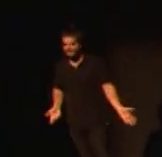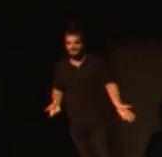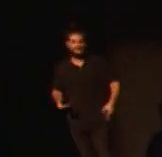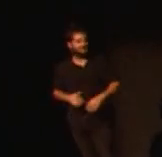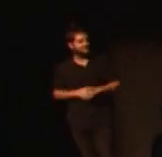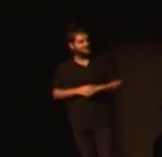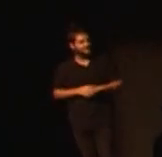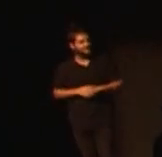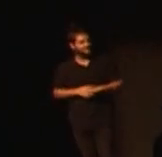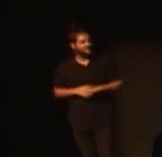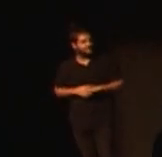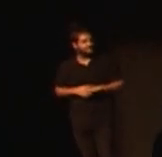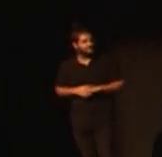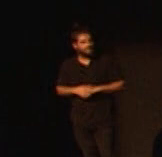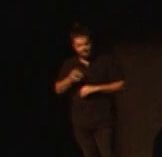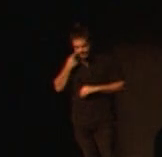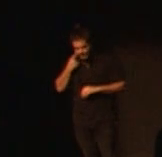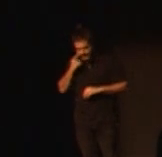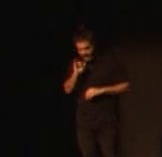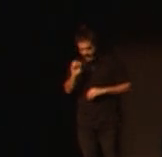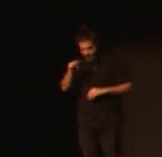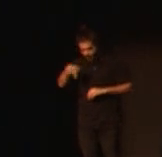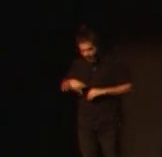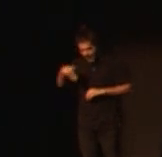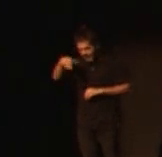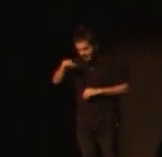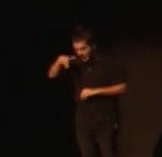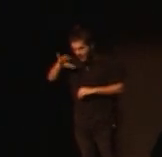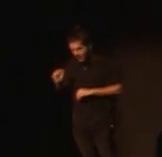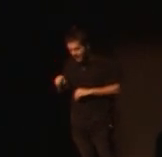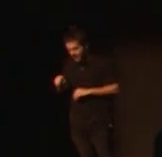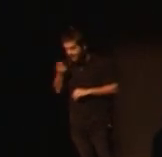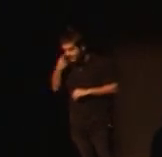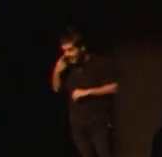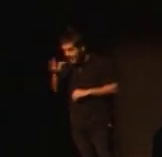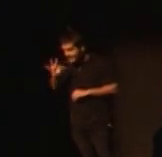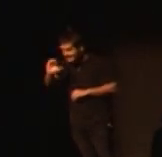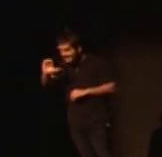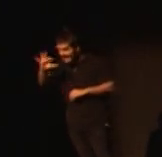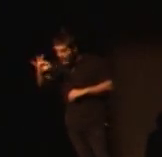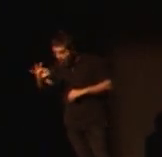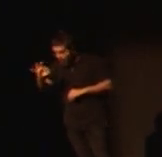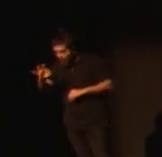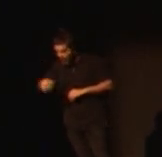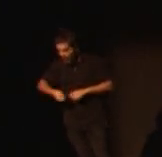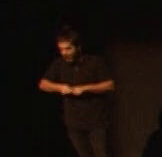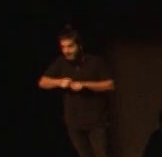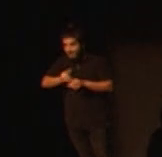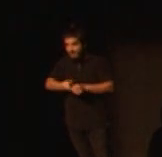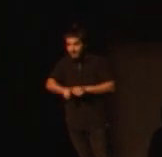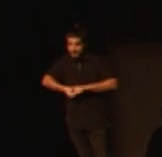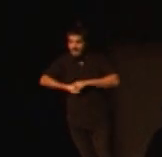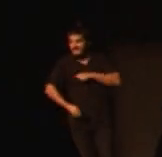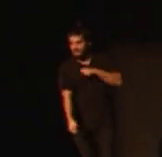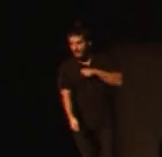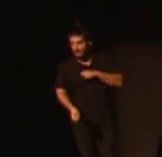A ver, no sé si la de Juan, la de Mónica... Ay, mira, ahí está la de Teo. ¿Cuál? La que tiene el bastón blanco y rojo de las personas